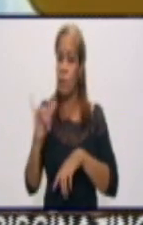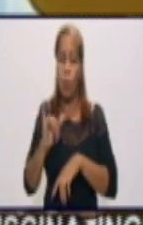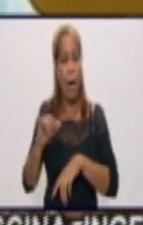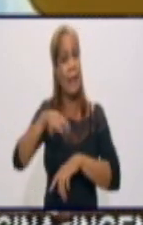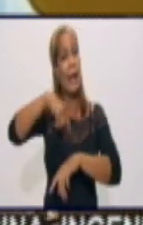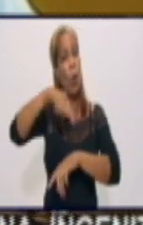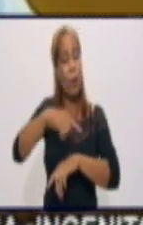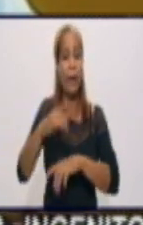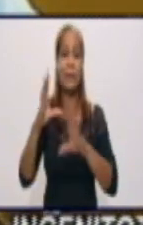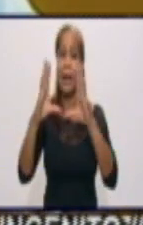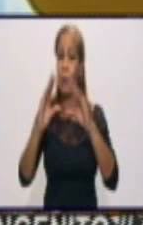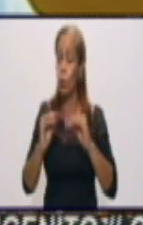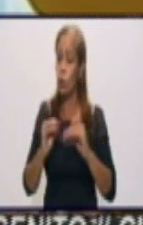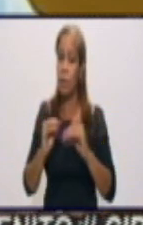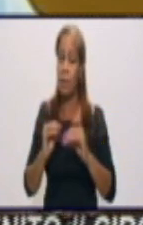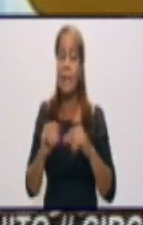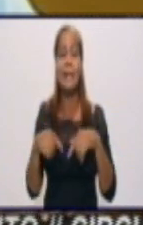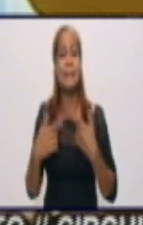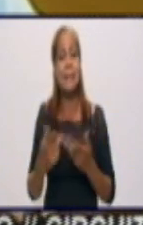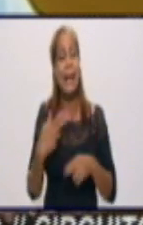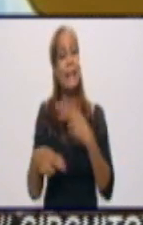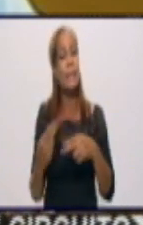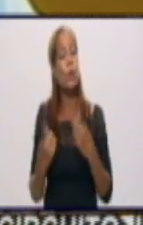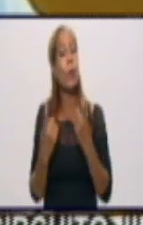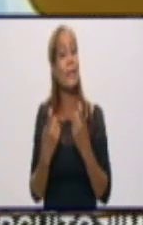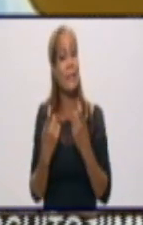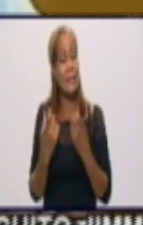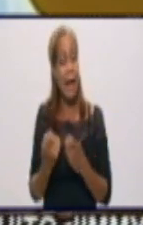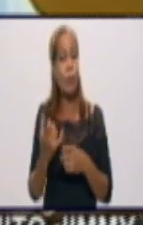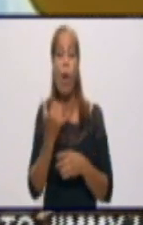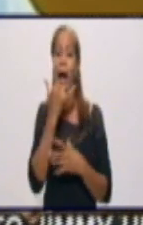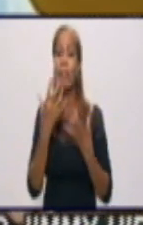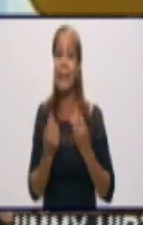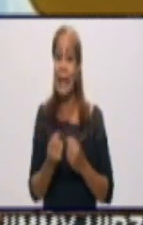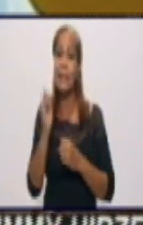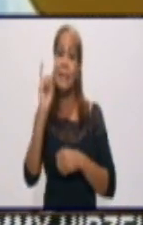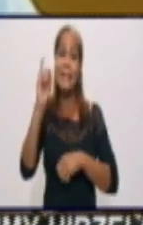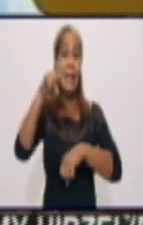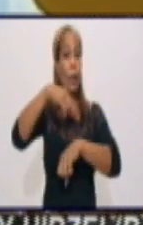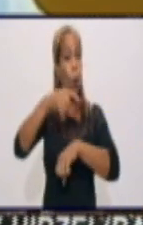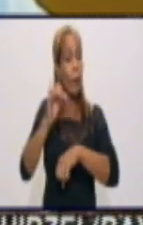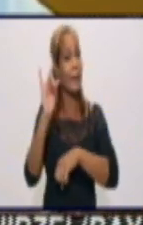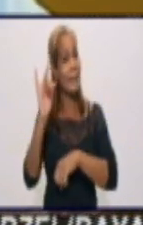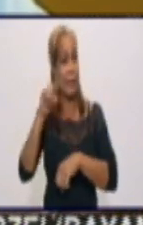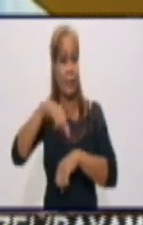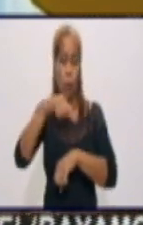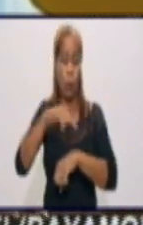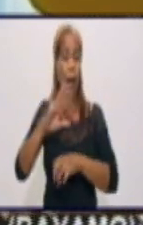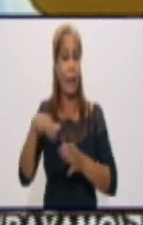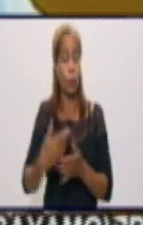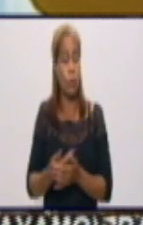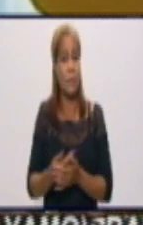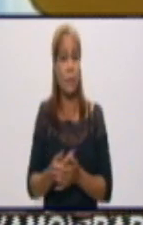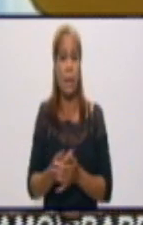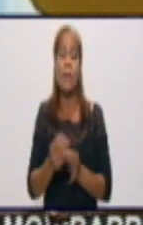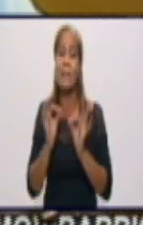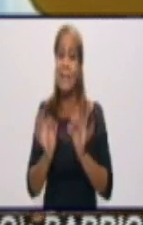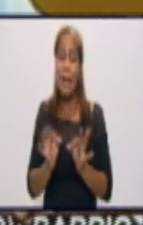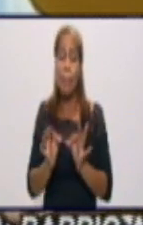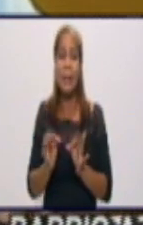señor motivado porque se agravó la situación de la generación y entonces el promedio o sea lo que se ha planteado como máximo como